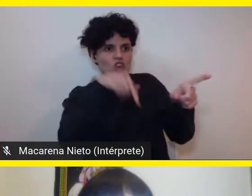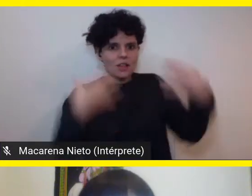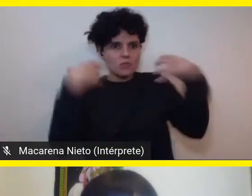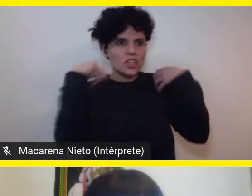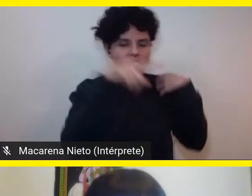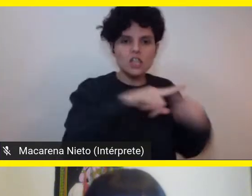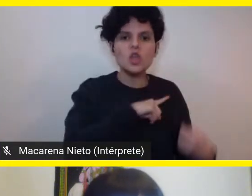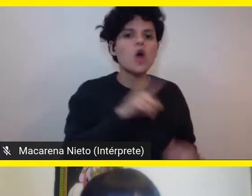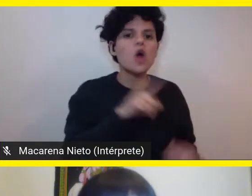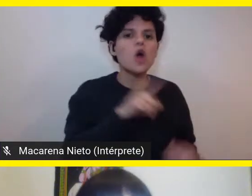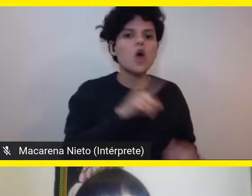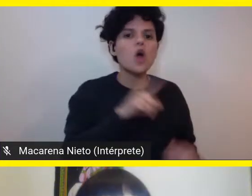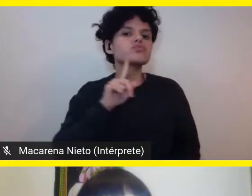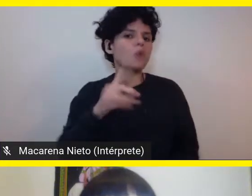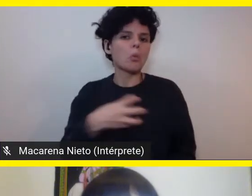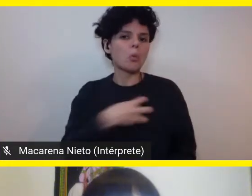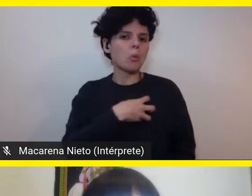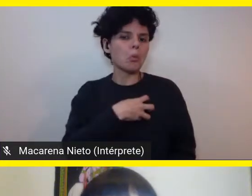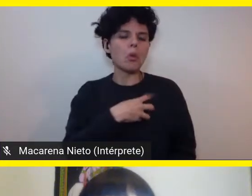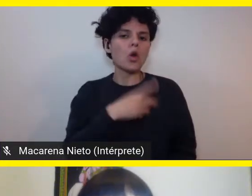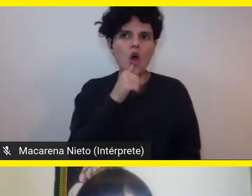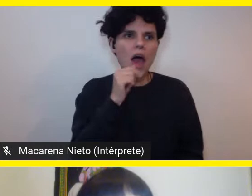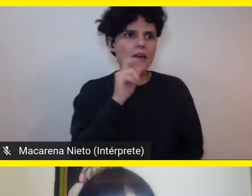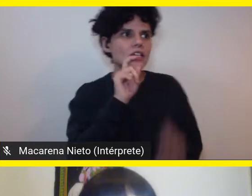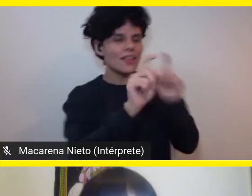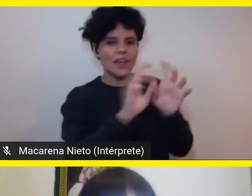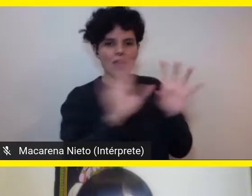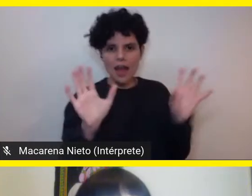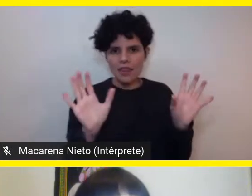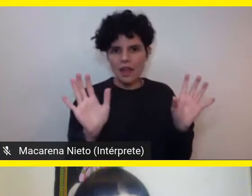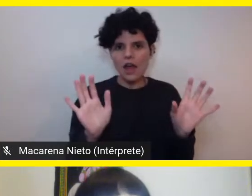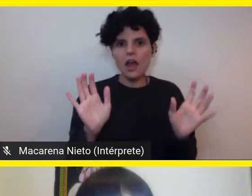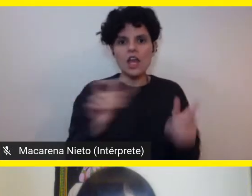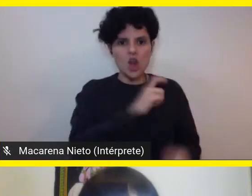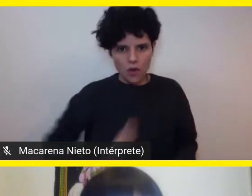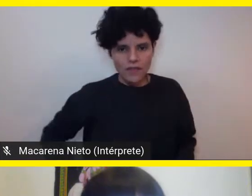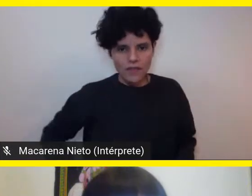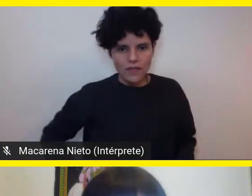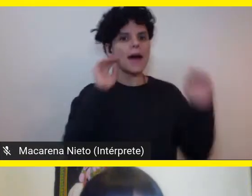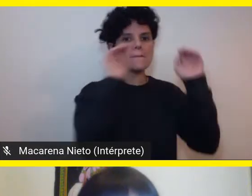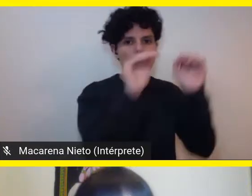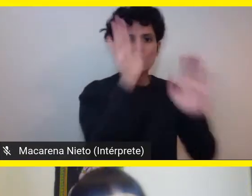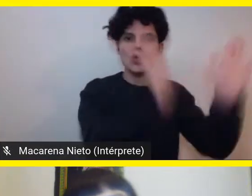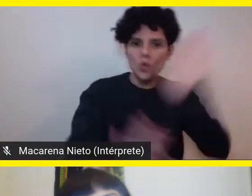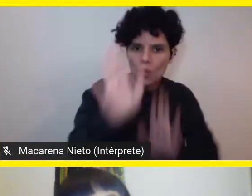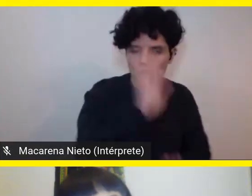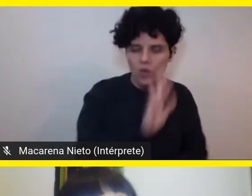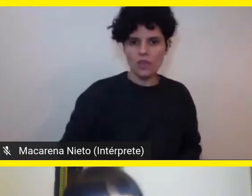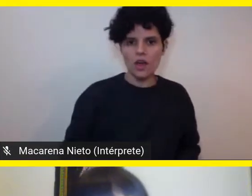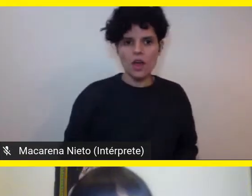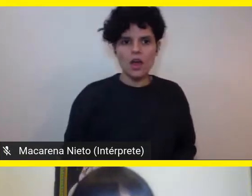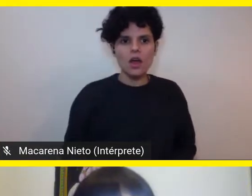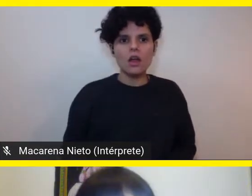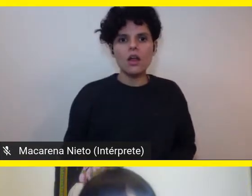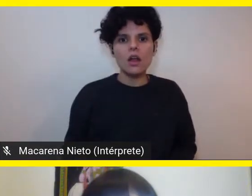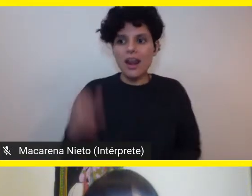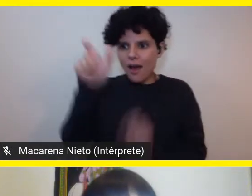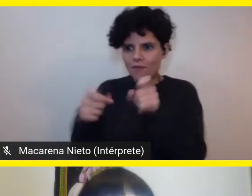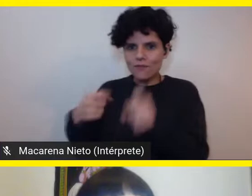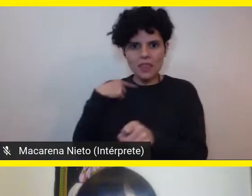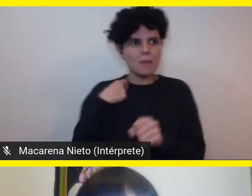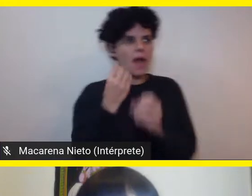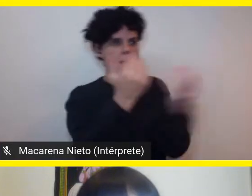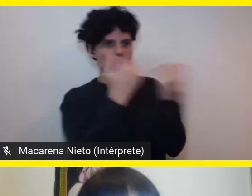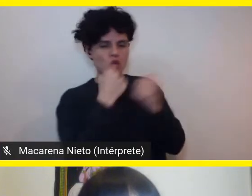sin ningún tipo de cuestionamiento y desde el gobierno amparados, o sea, los cuidan y los resguardan en vez de resguardar a las víctimas.